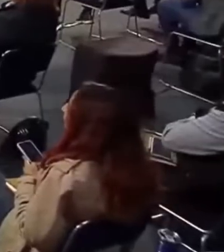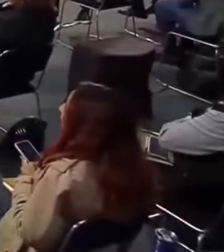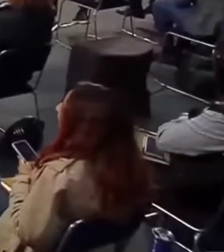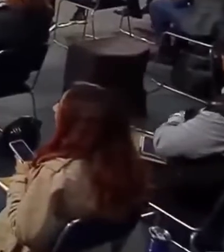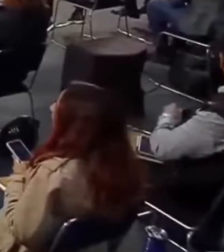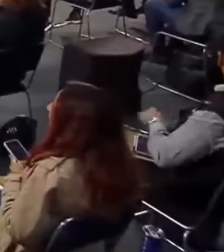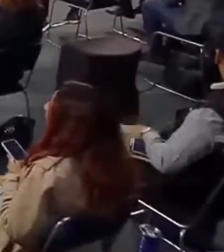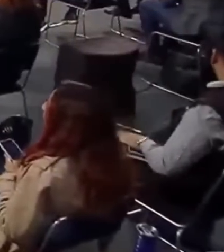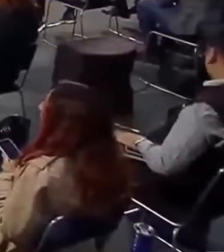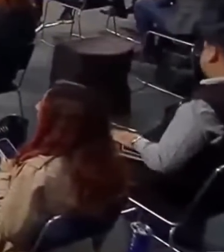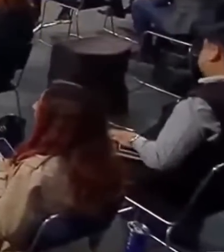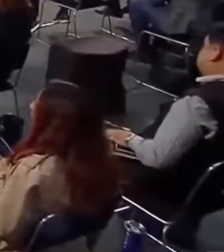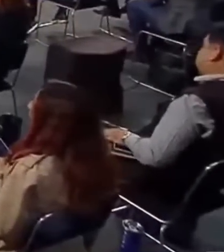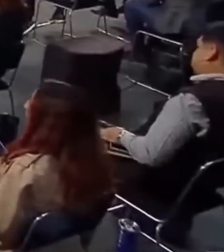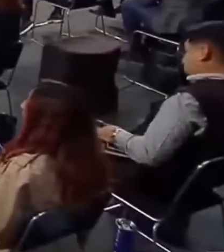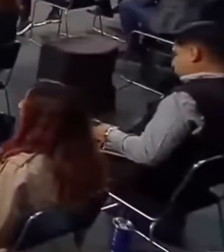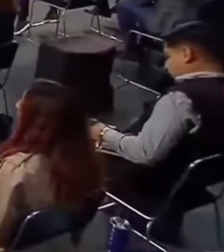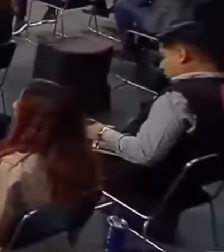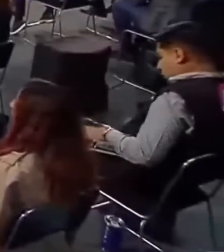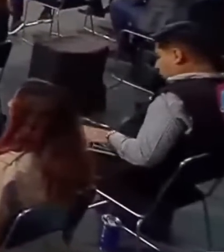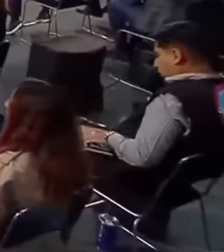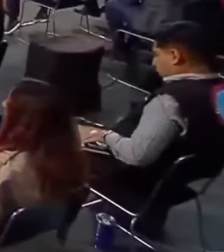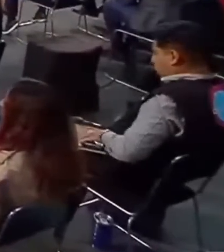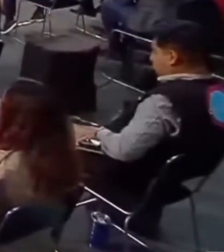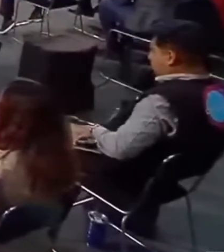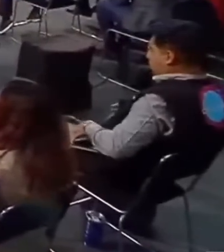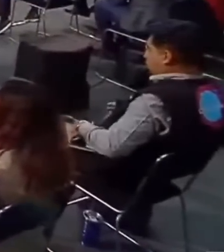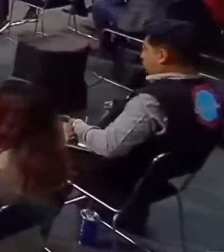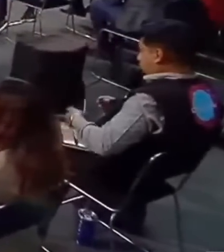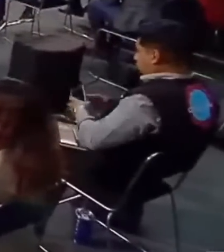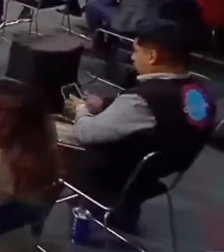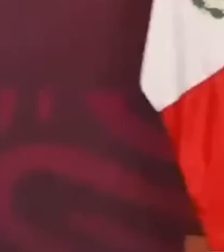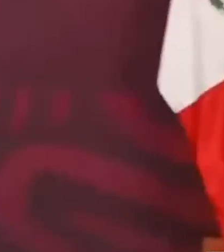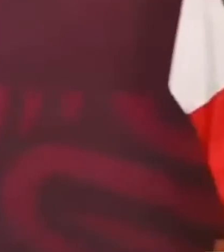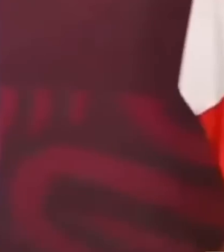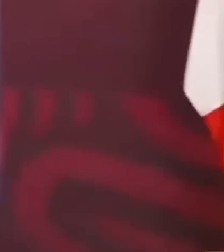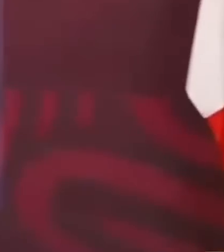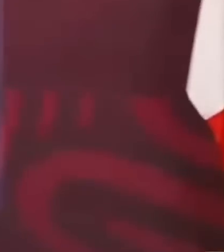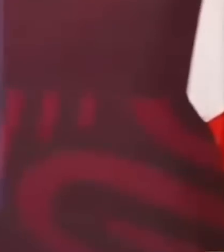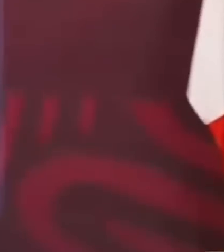Entonces, son irreductibles, o sea, ya